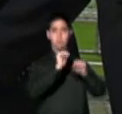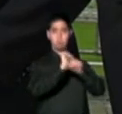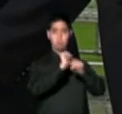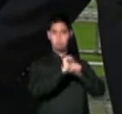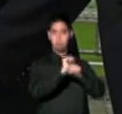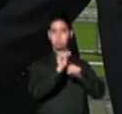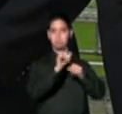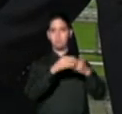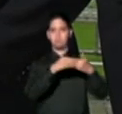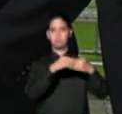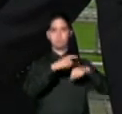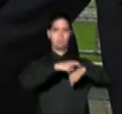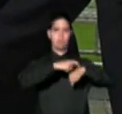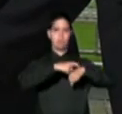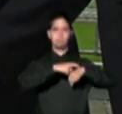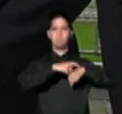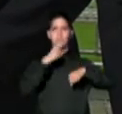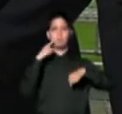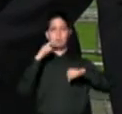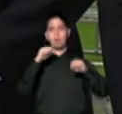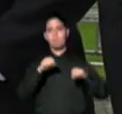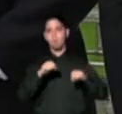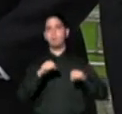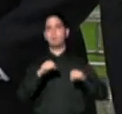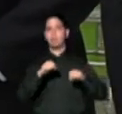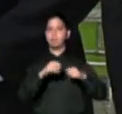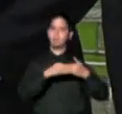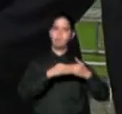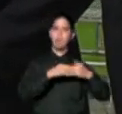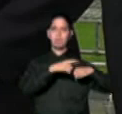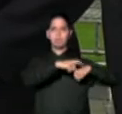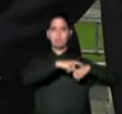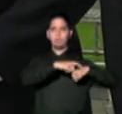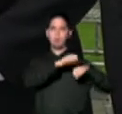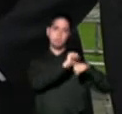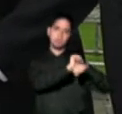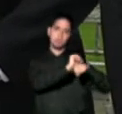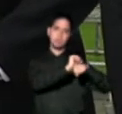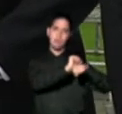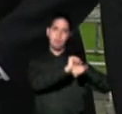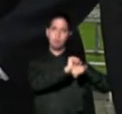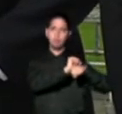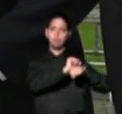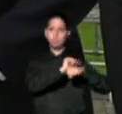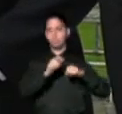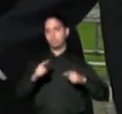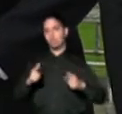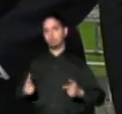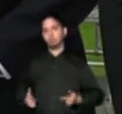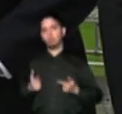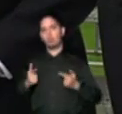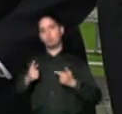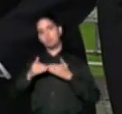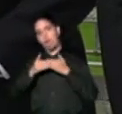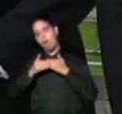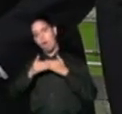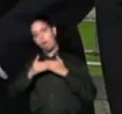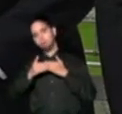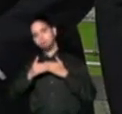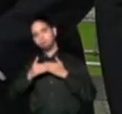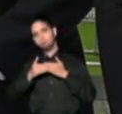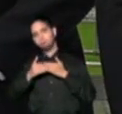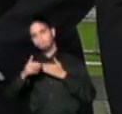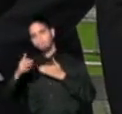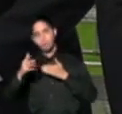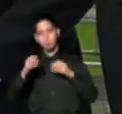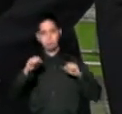el FlexiTime para poder tener mayor flexibilidad en su trabajo, esto consono con su